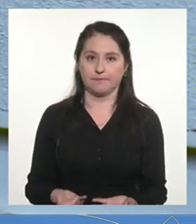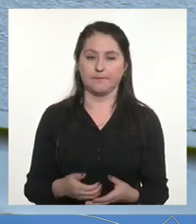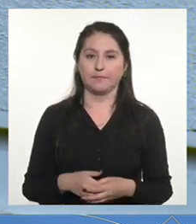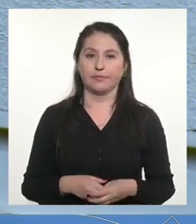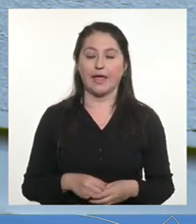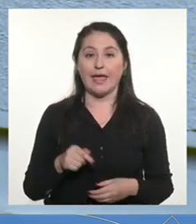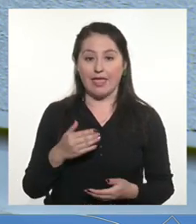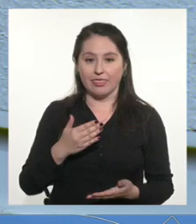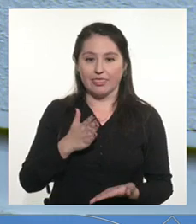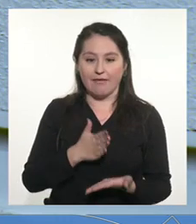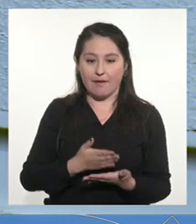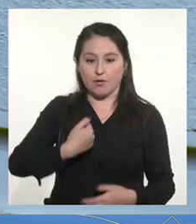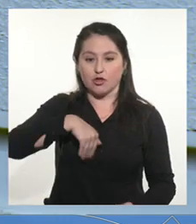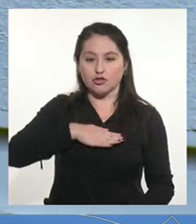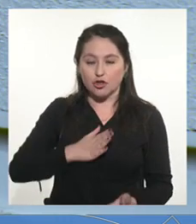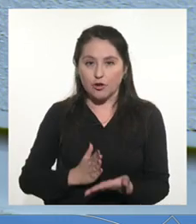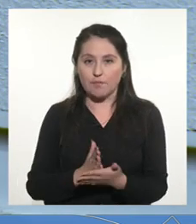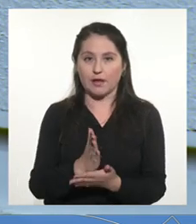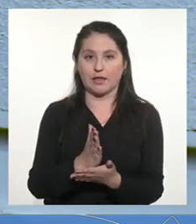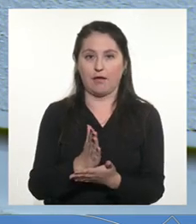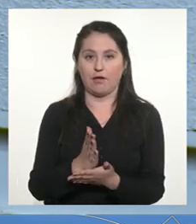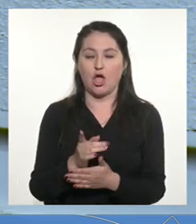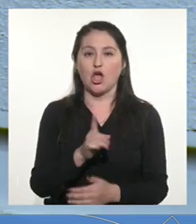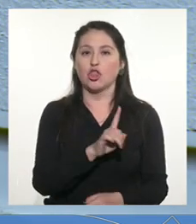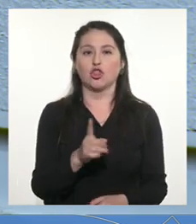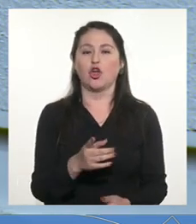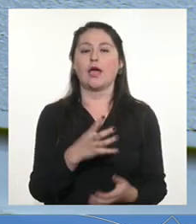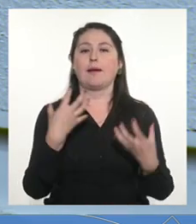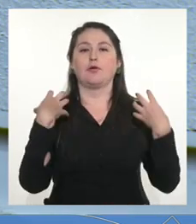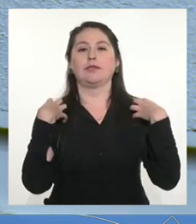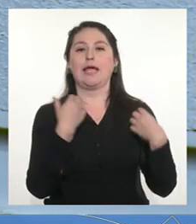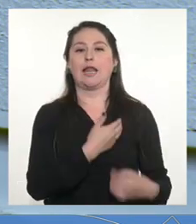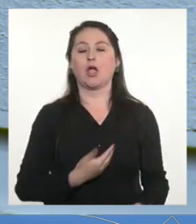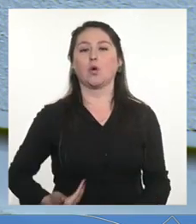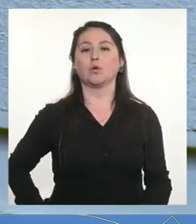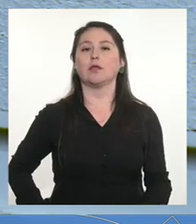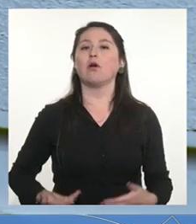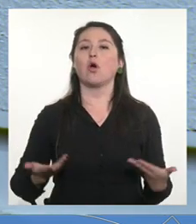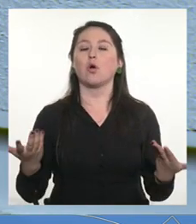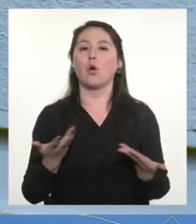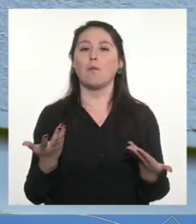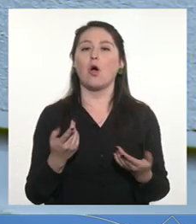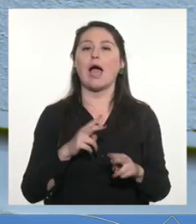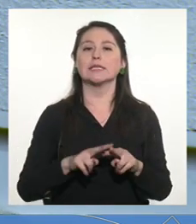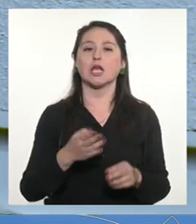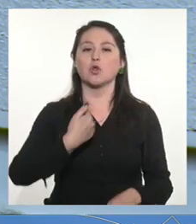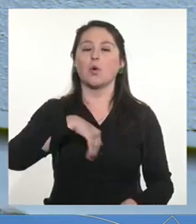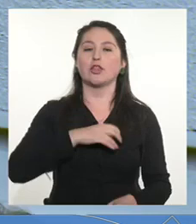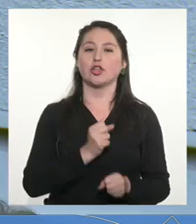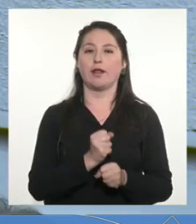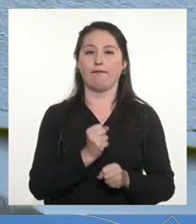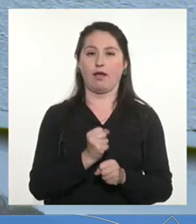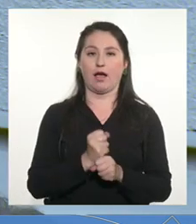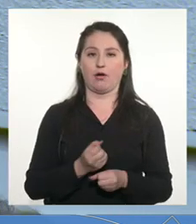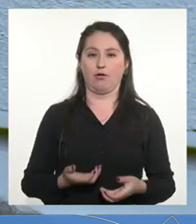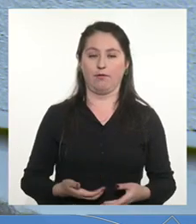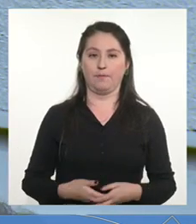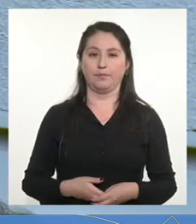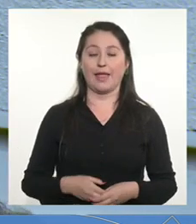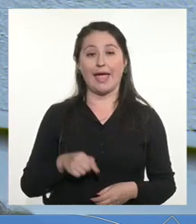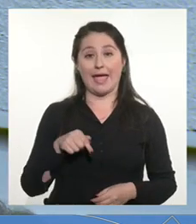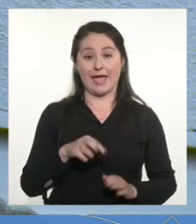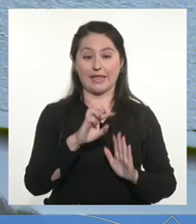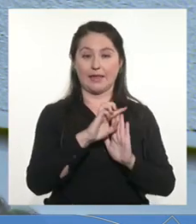nosotros no es una tarea del ejecutivo de signos como tenemos que hacer nuestro trabajo por eso creo que si bien este